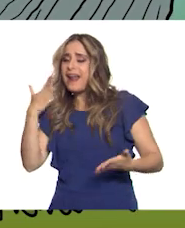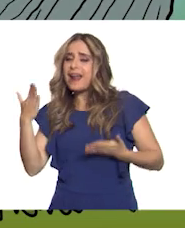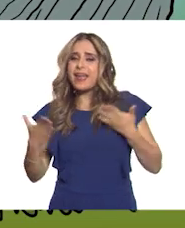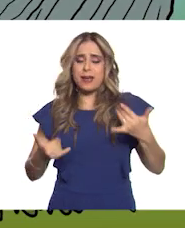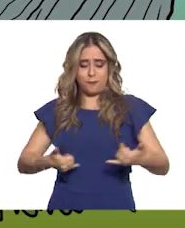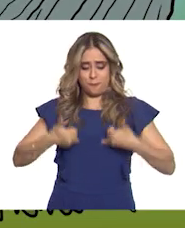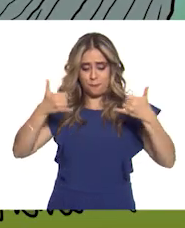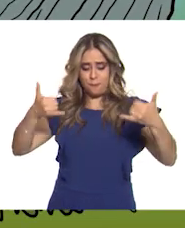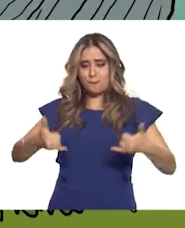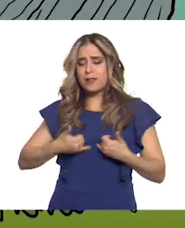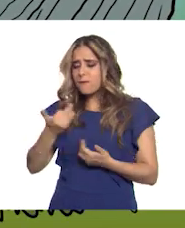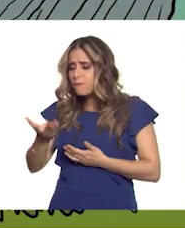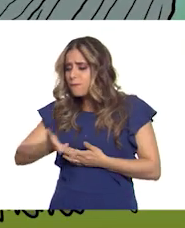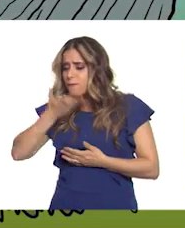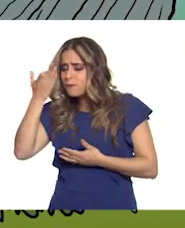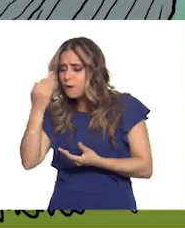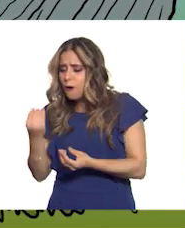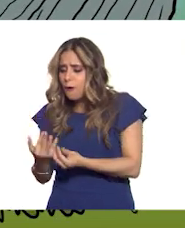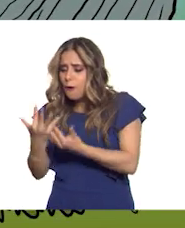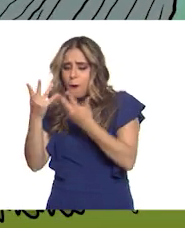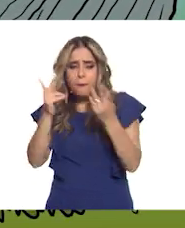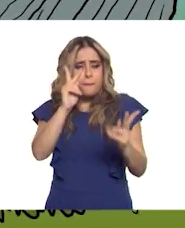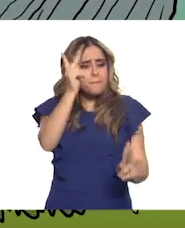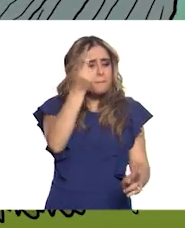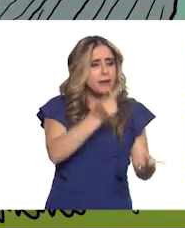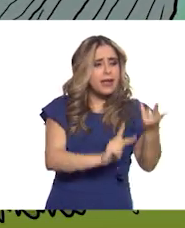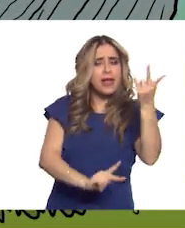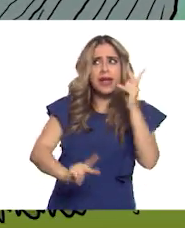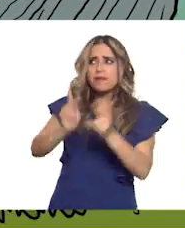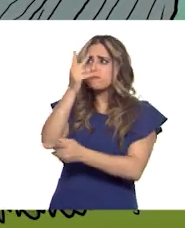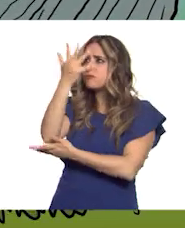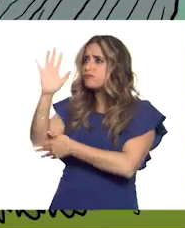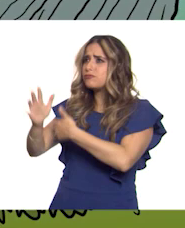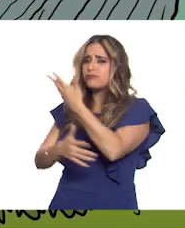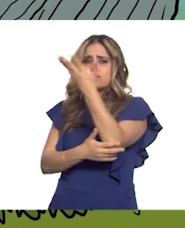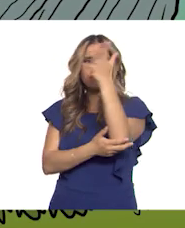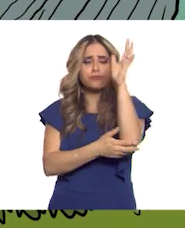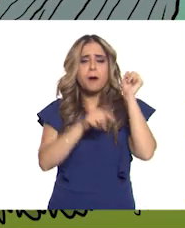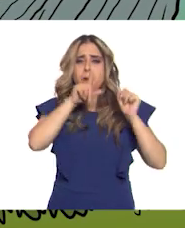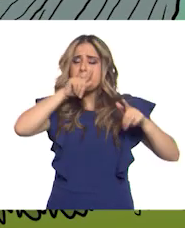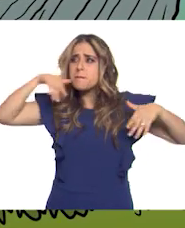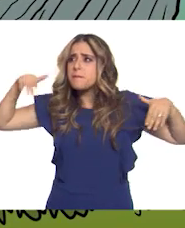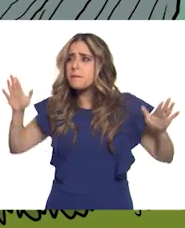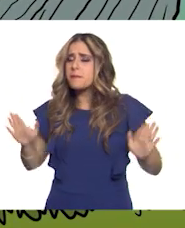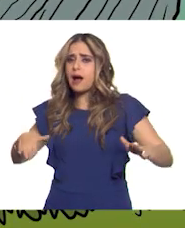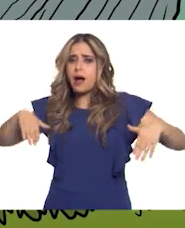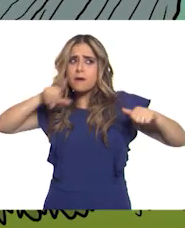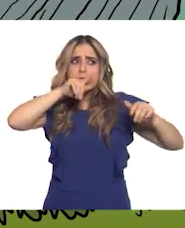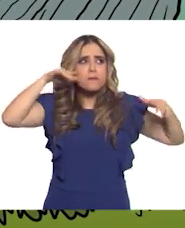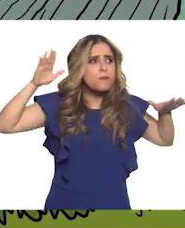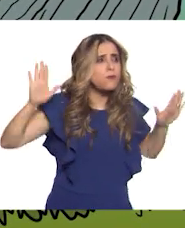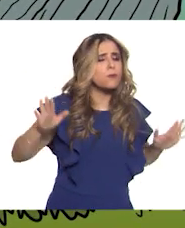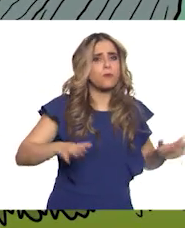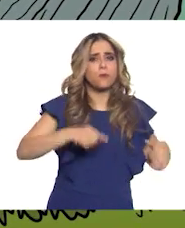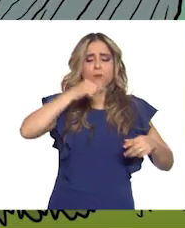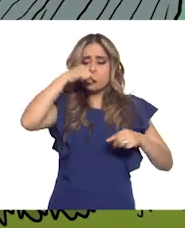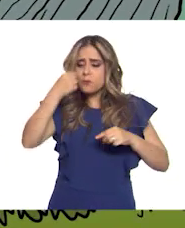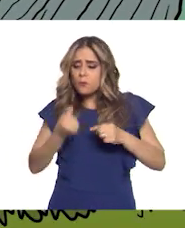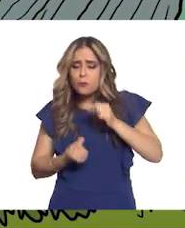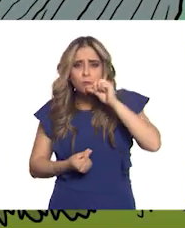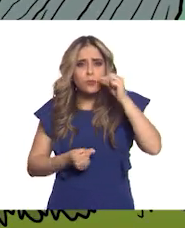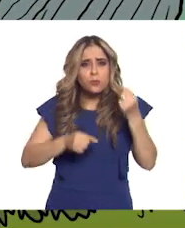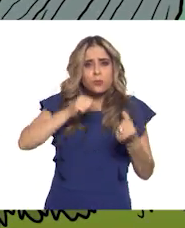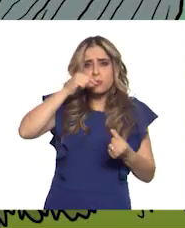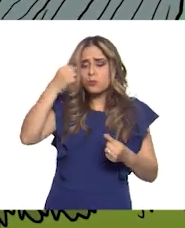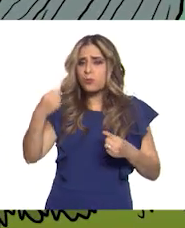las rosas y las hojas verdes y frescas y los pájaros en cuyos buches entra el grano y brota el gorjeo y